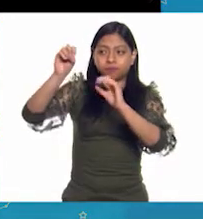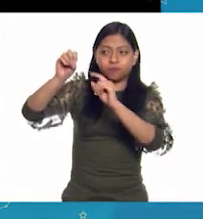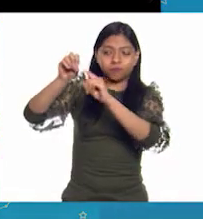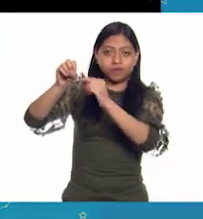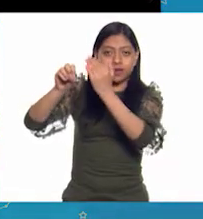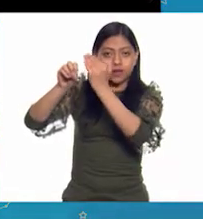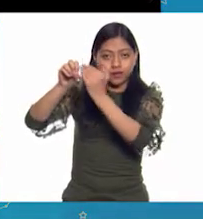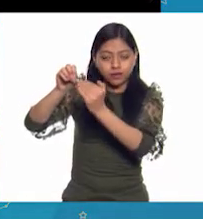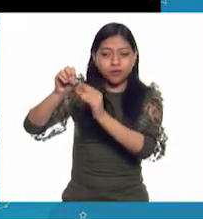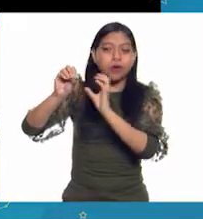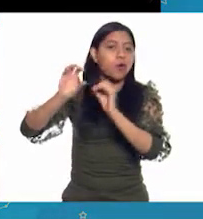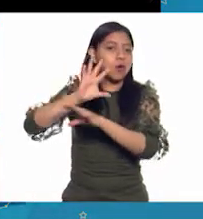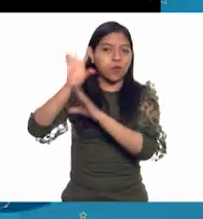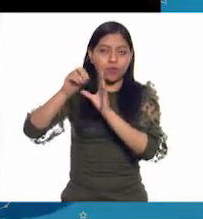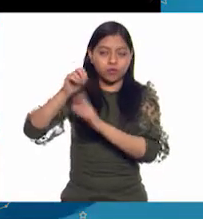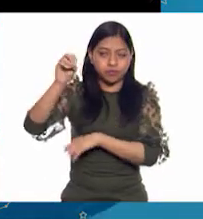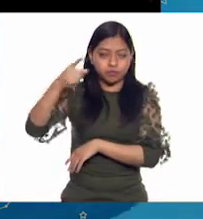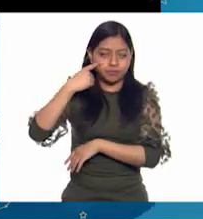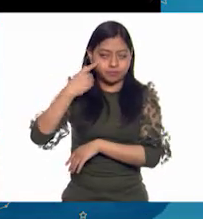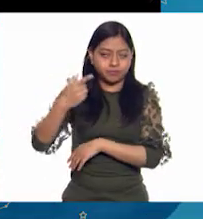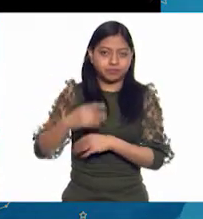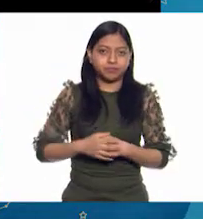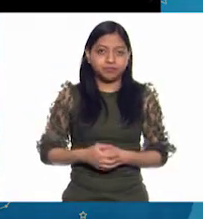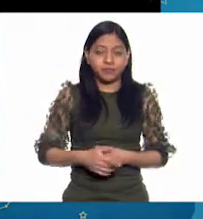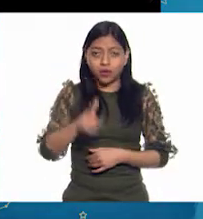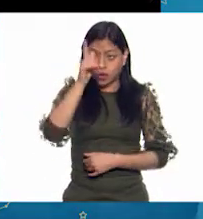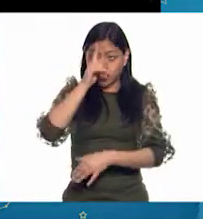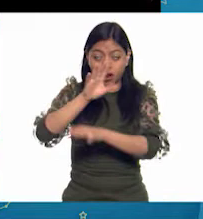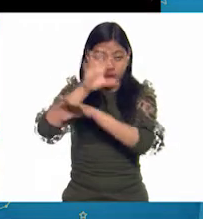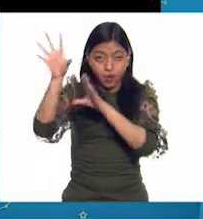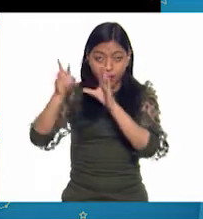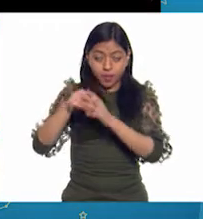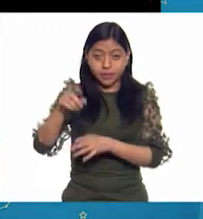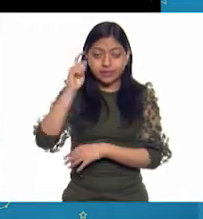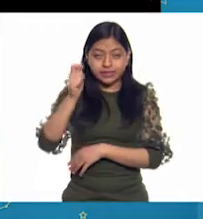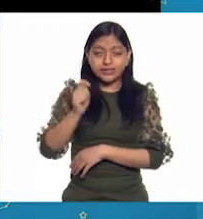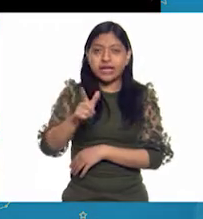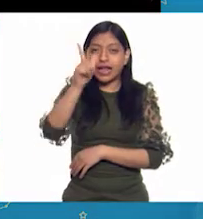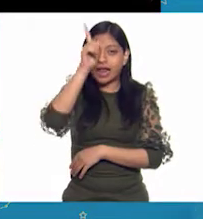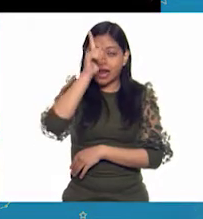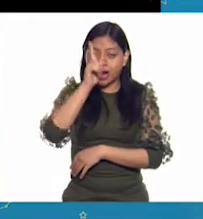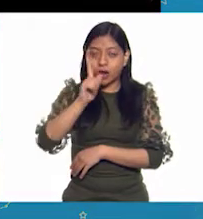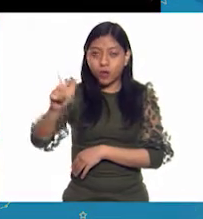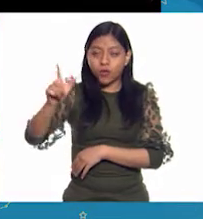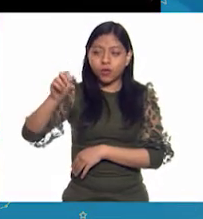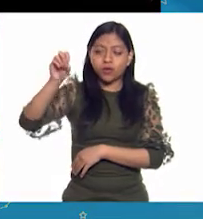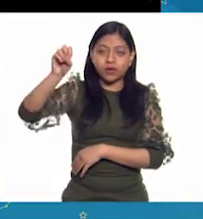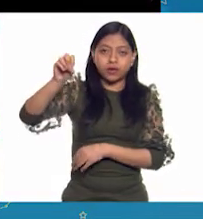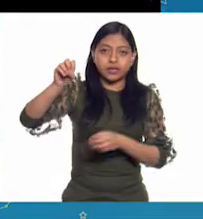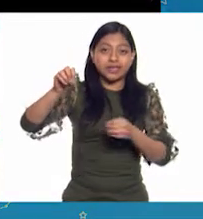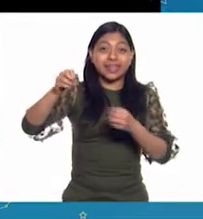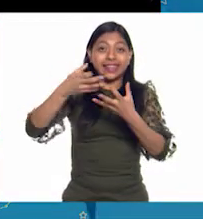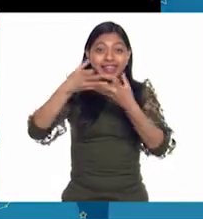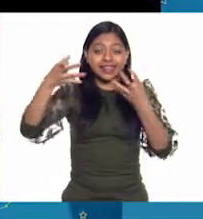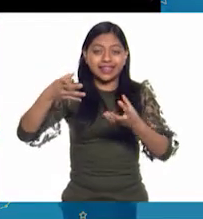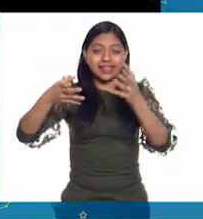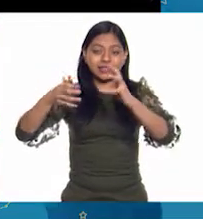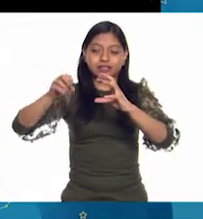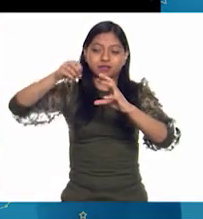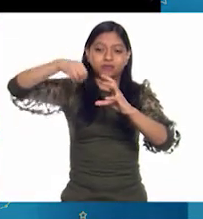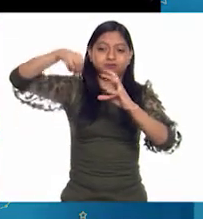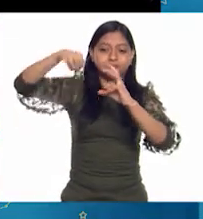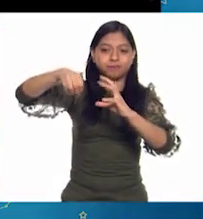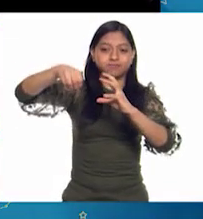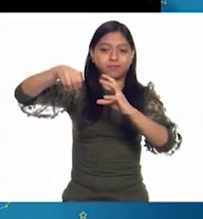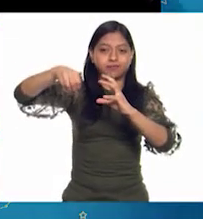penumbral. Y bueno, un eclipse total lunar es cuando la luna se tapa por completo con la sombra de la Tierra